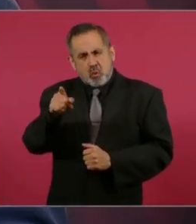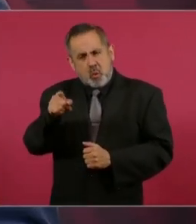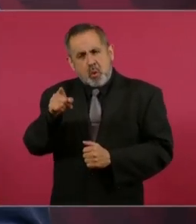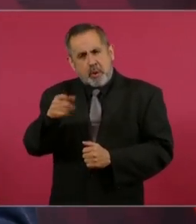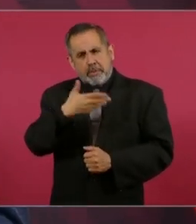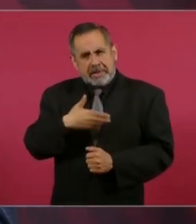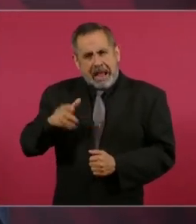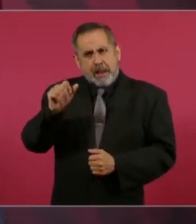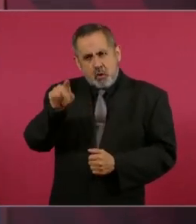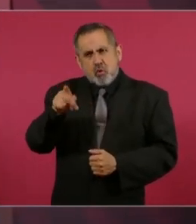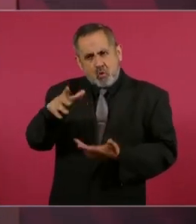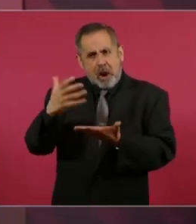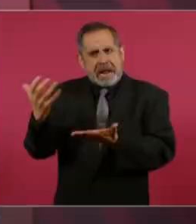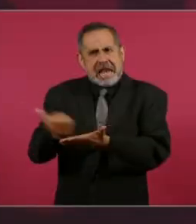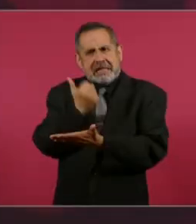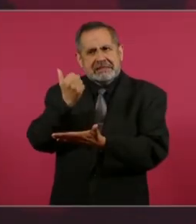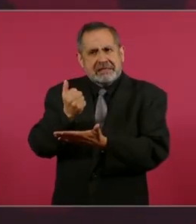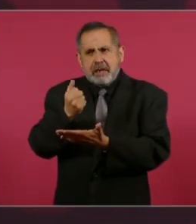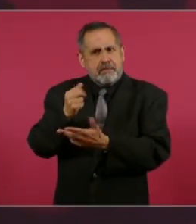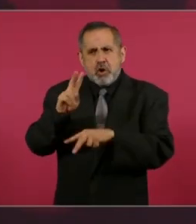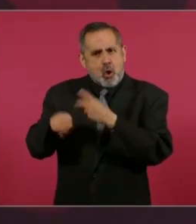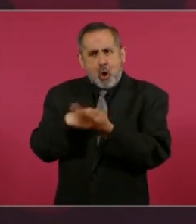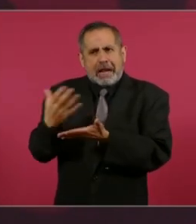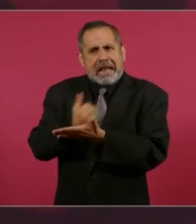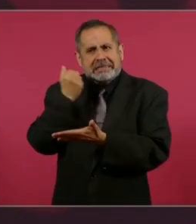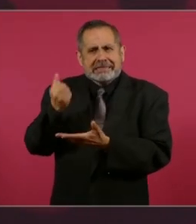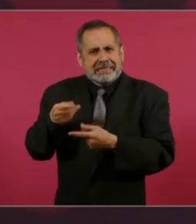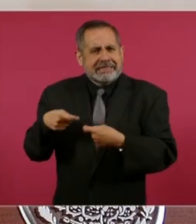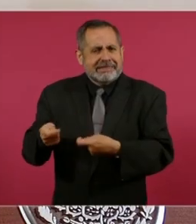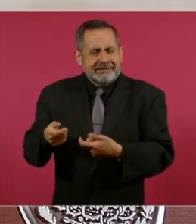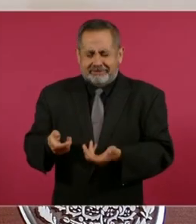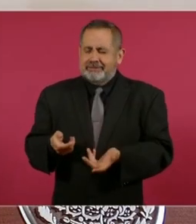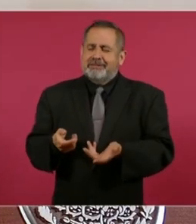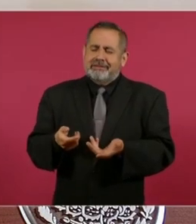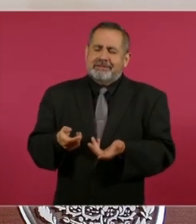ganaste, pero no saliste.